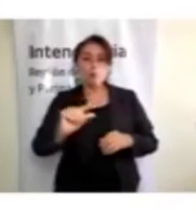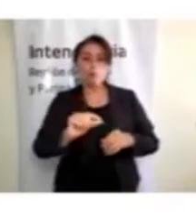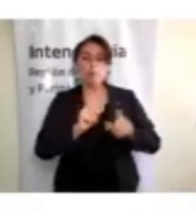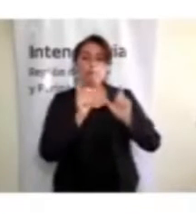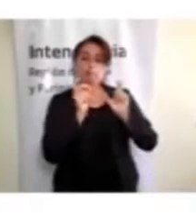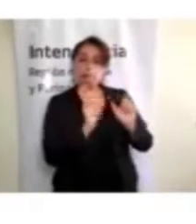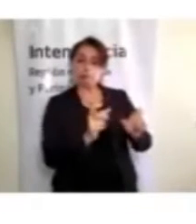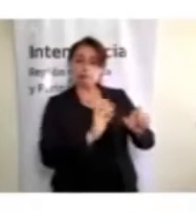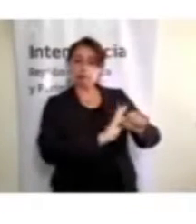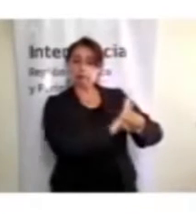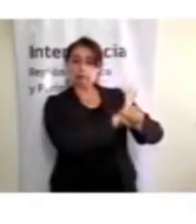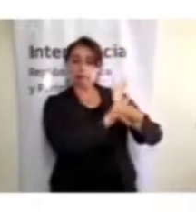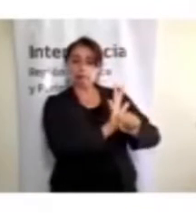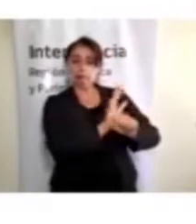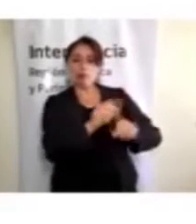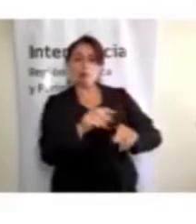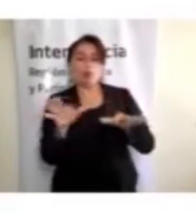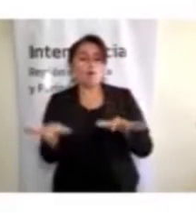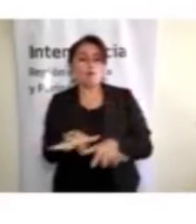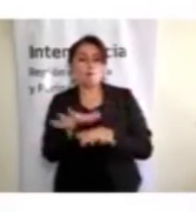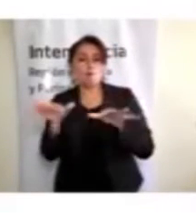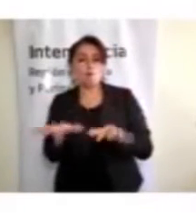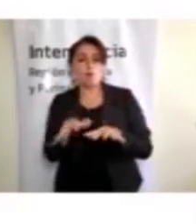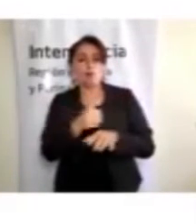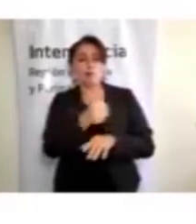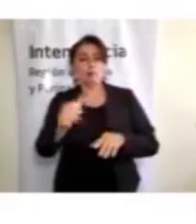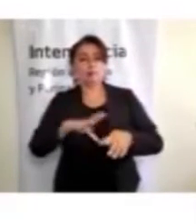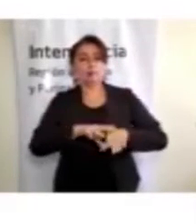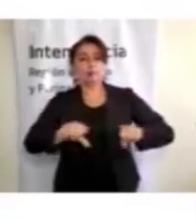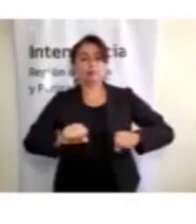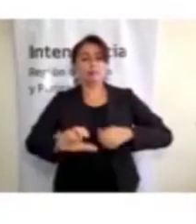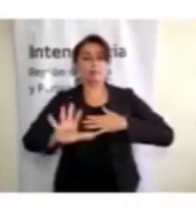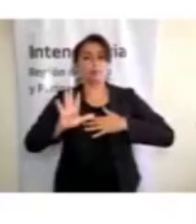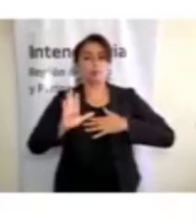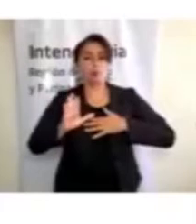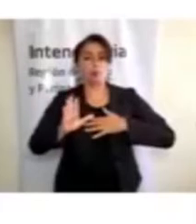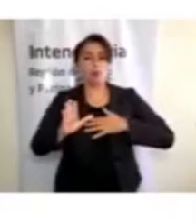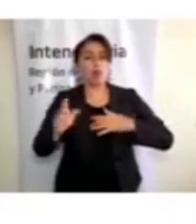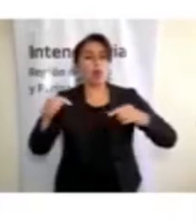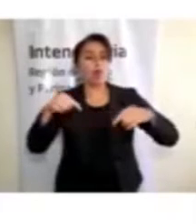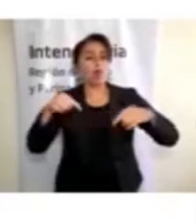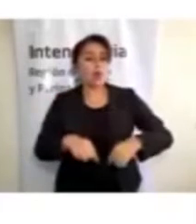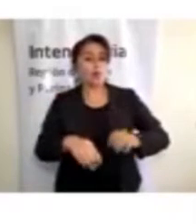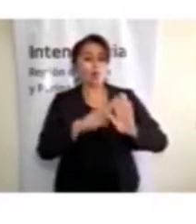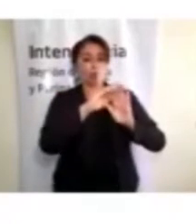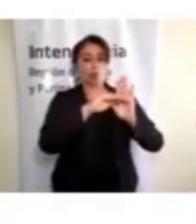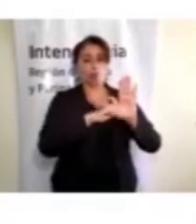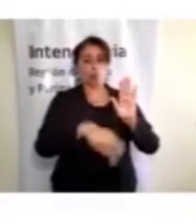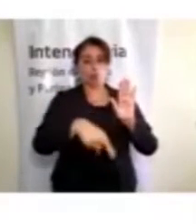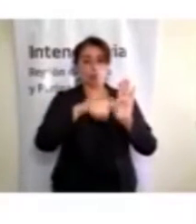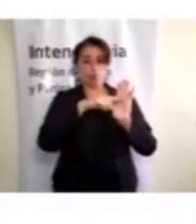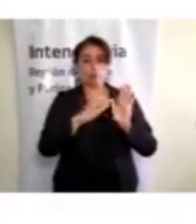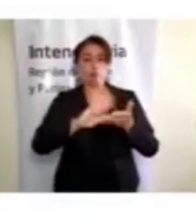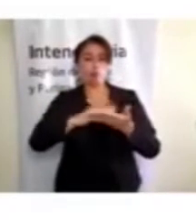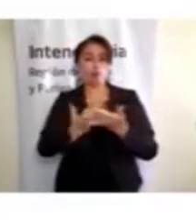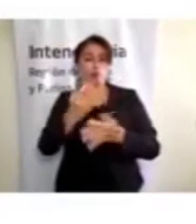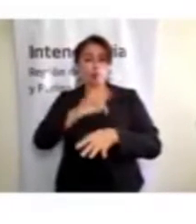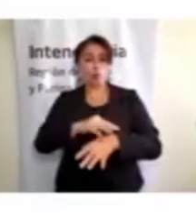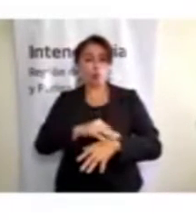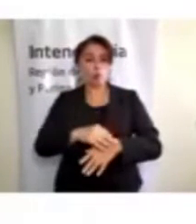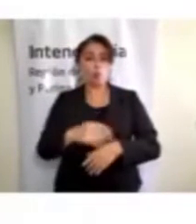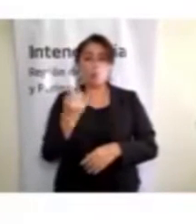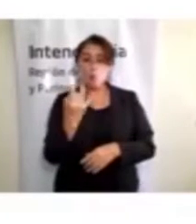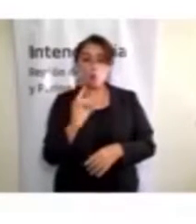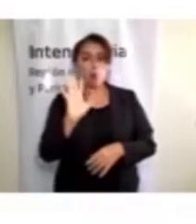de la pandemia con el esfuerzo de todos, el compromiso de todos. Aquí no bastan las medidas sanitarias, no bastan las